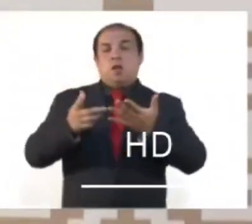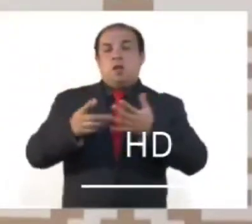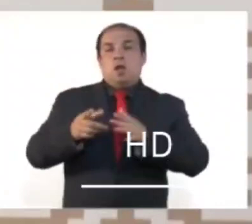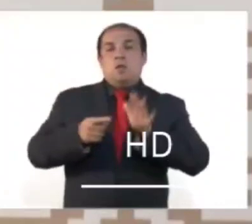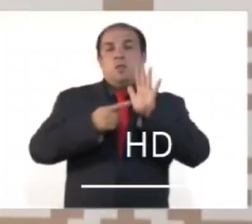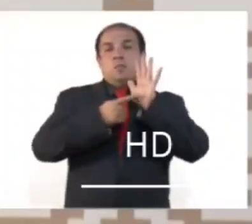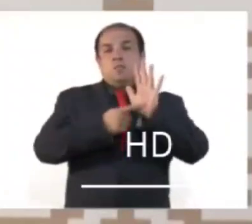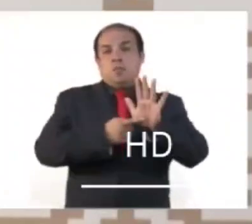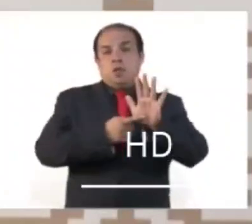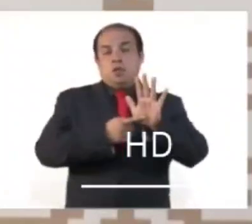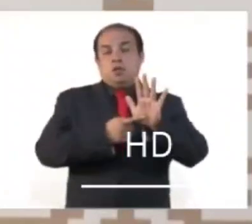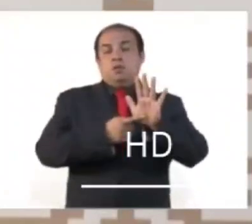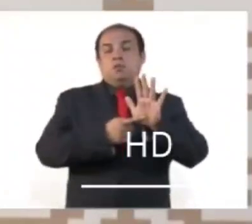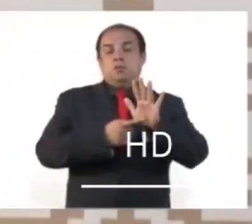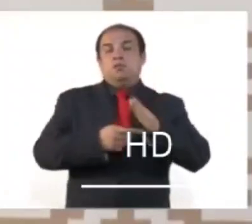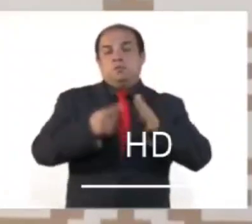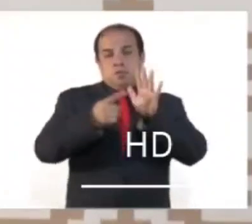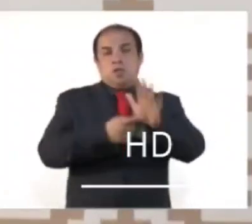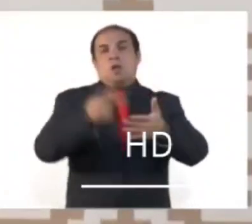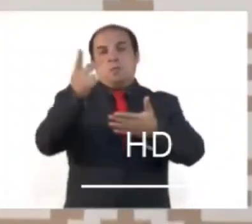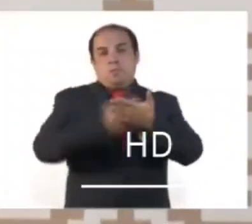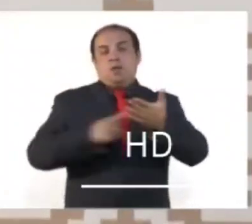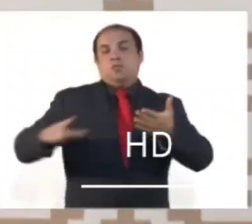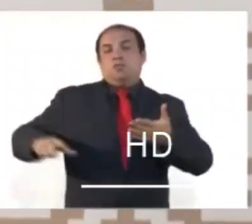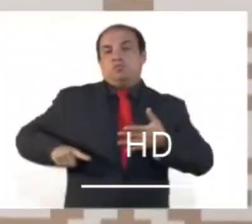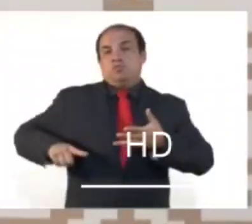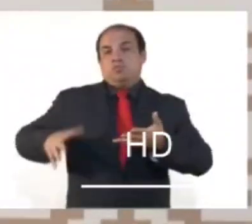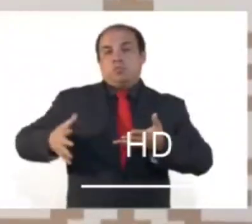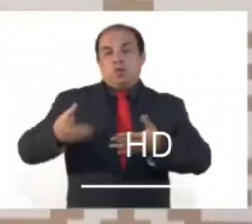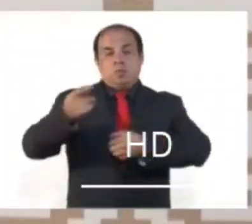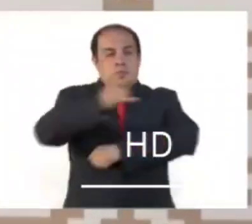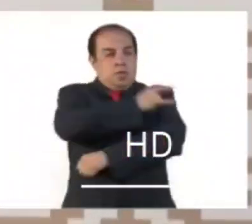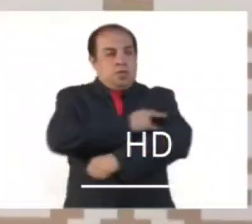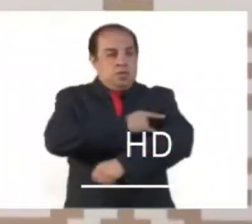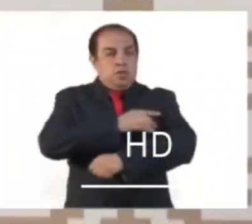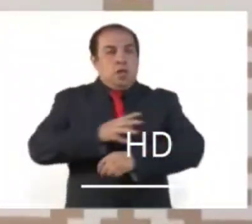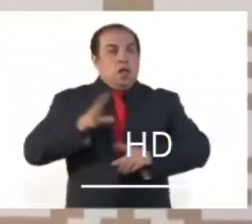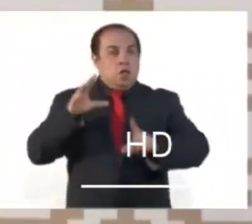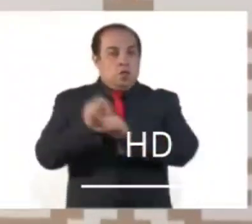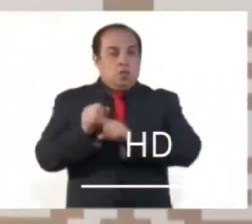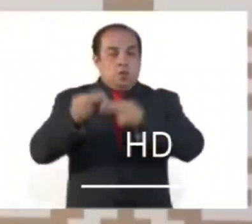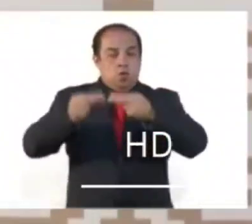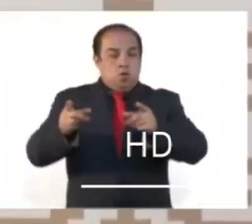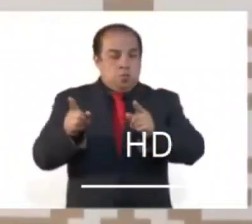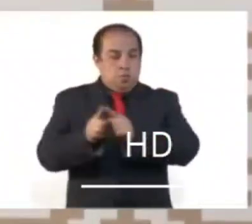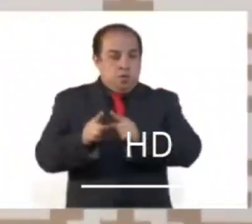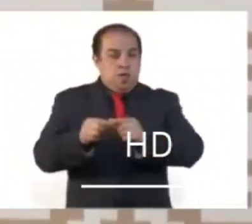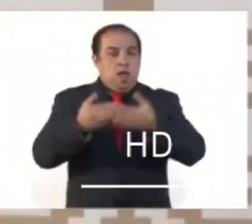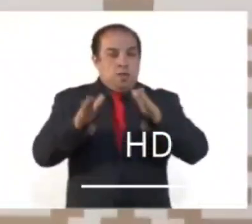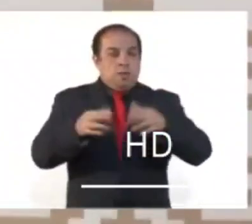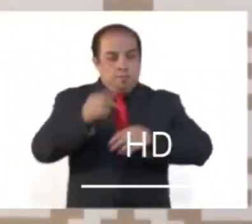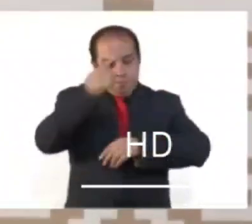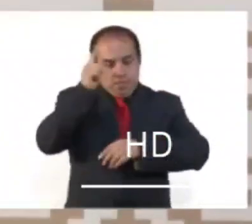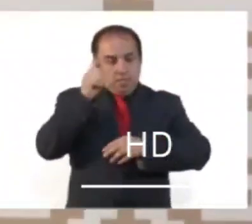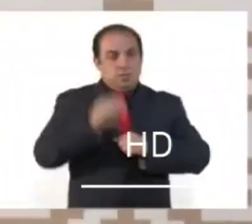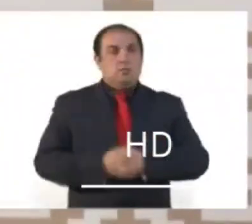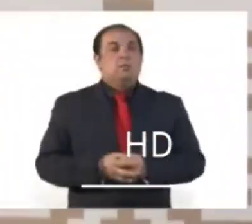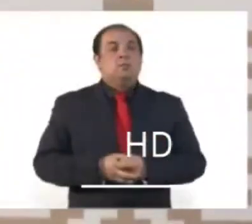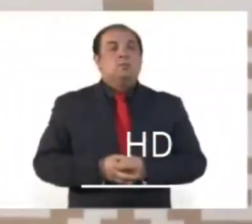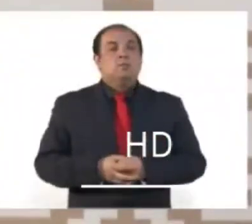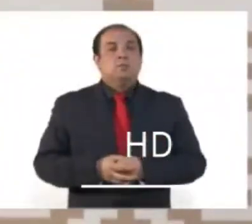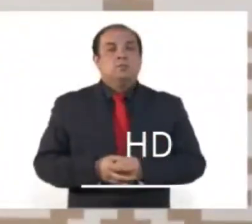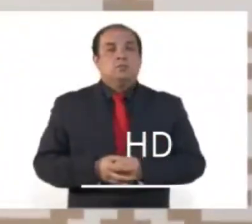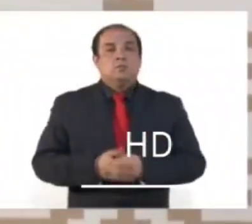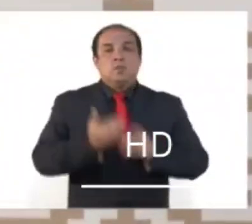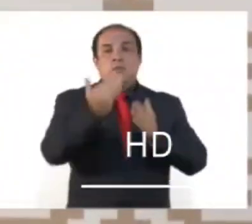de protección civil. Así logramos que los pequeños negocios puedan abrir de manera mucho más fácil. Bajamos